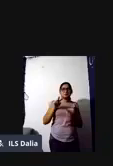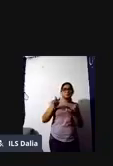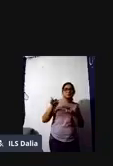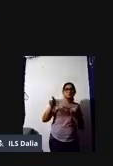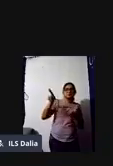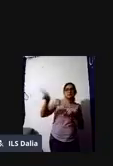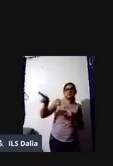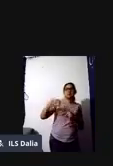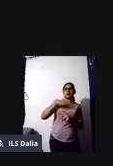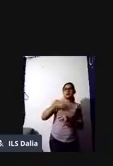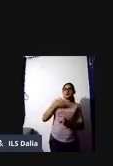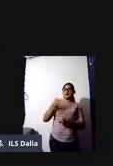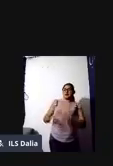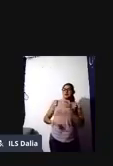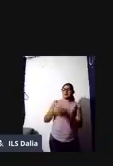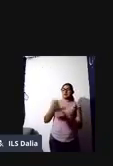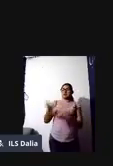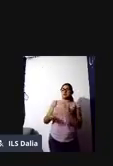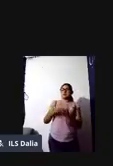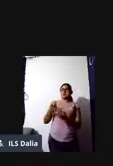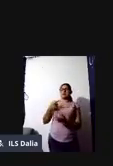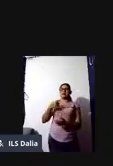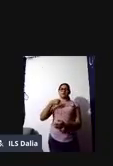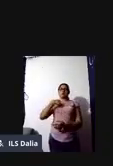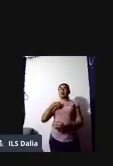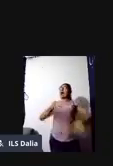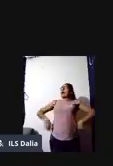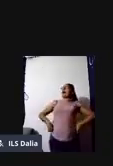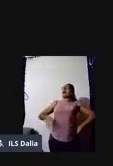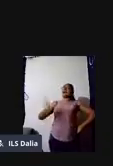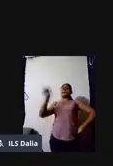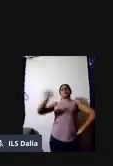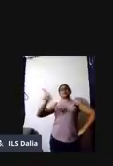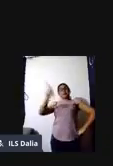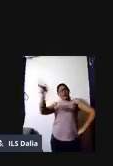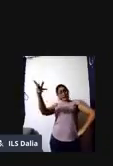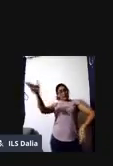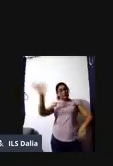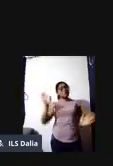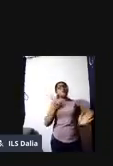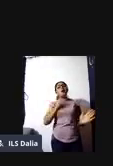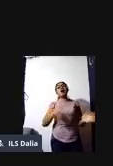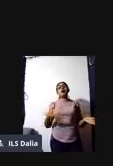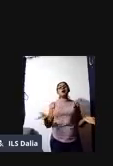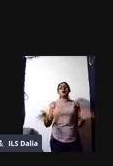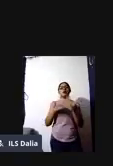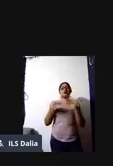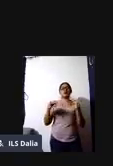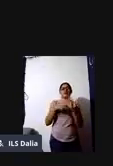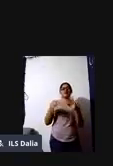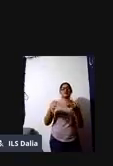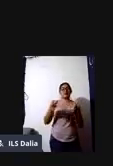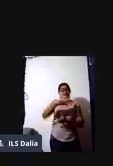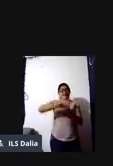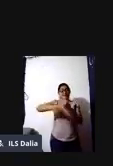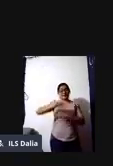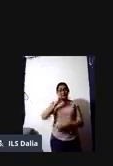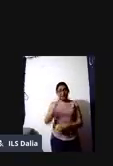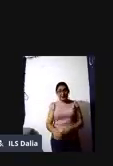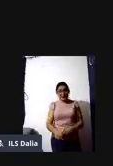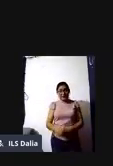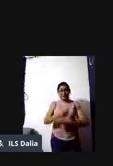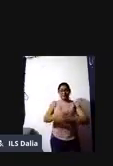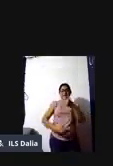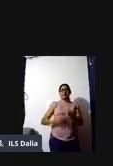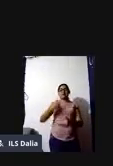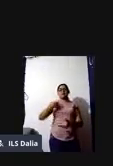decimos, no, pero es que tú también hiciste, no, pero tú también, pero entonces no hay empatía, y no vamos a llegar a ningún